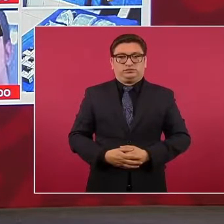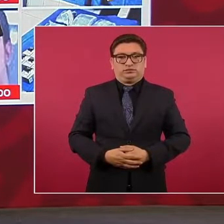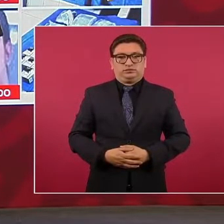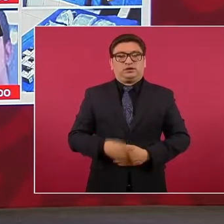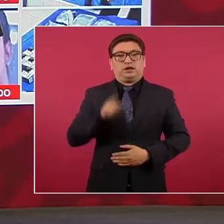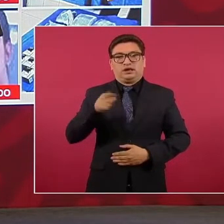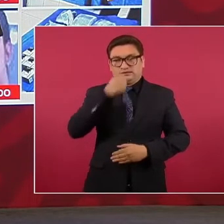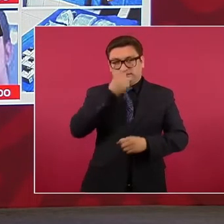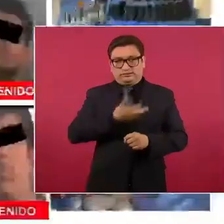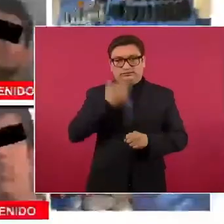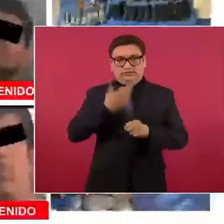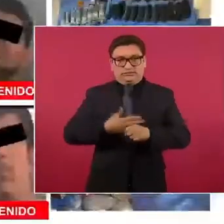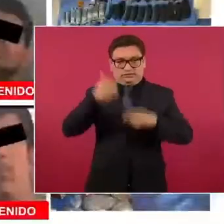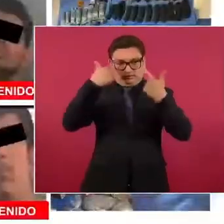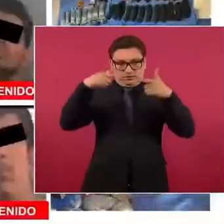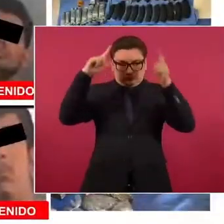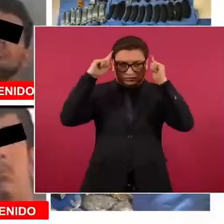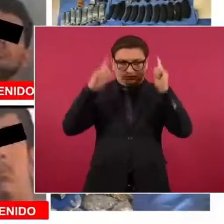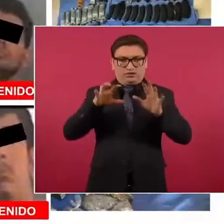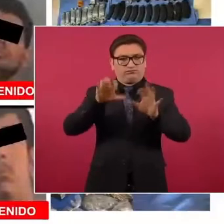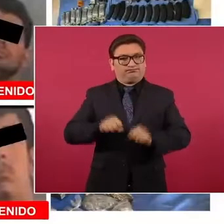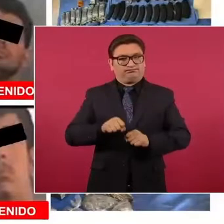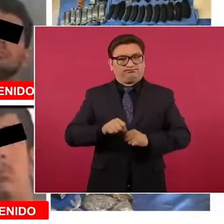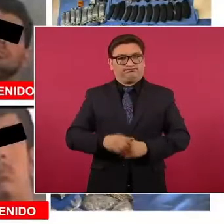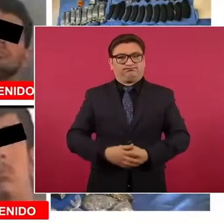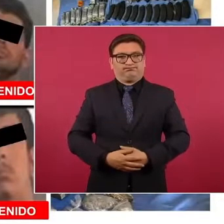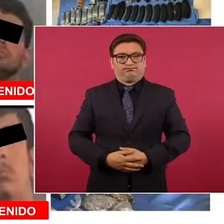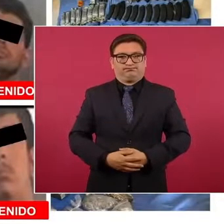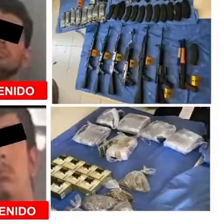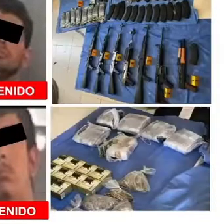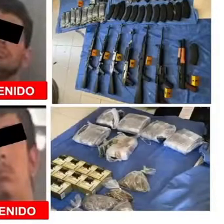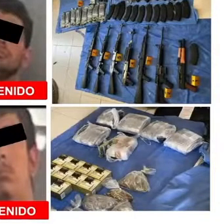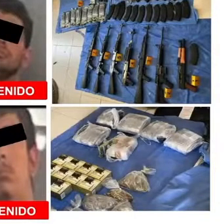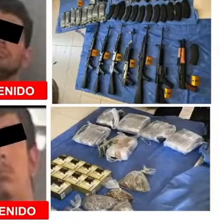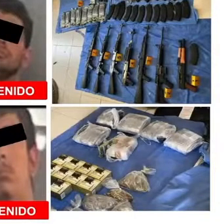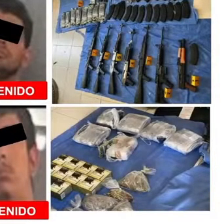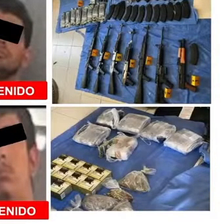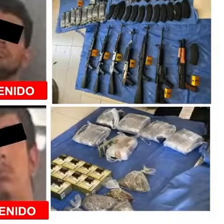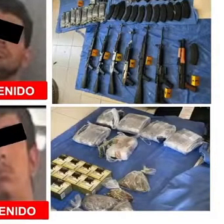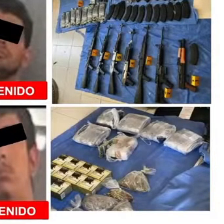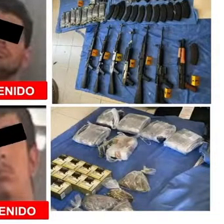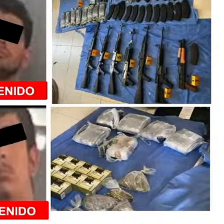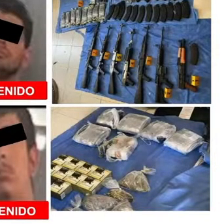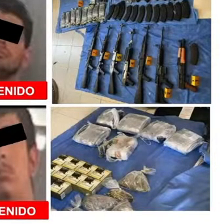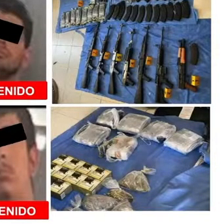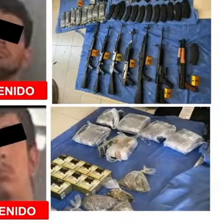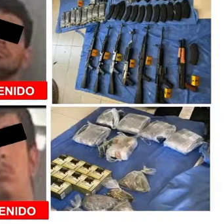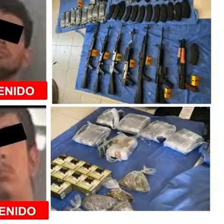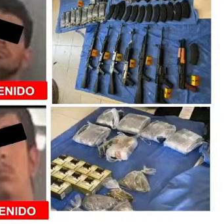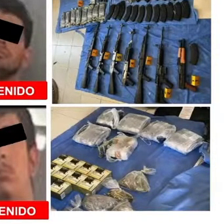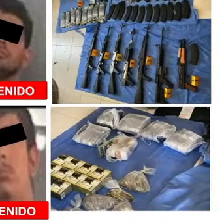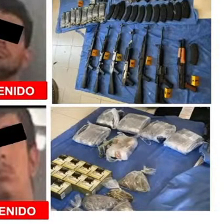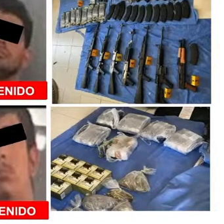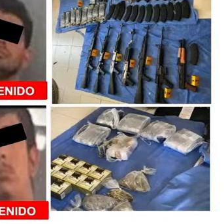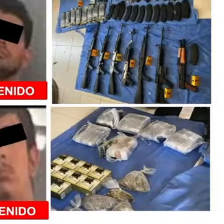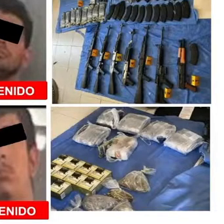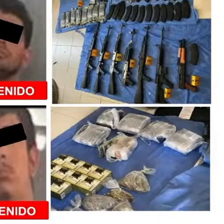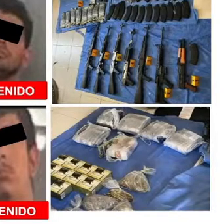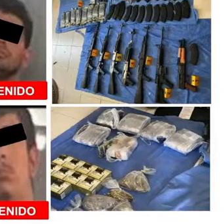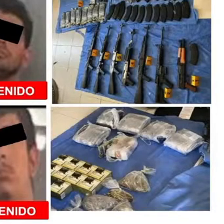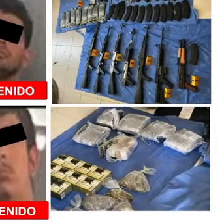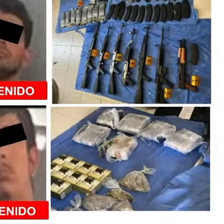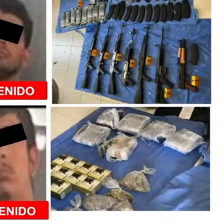de la Secretaría de la Marina que logró la detención de 12 personas, aseguró armas largas, chalecos balísticos,